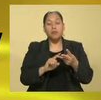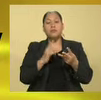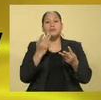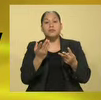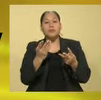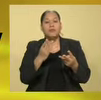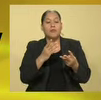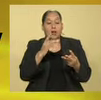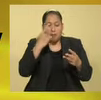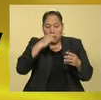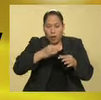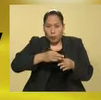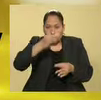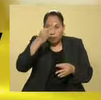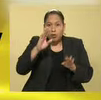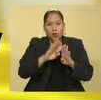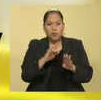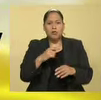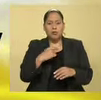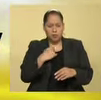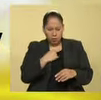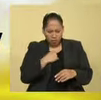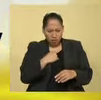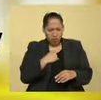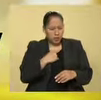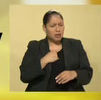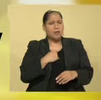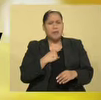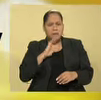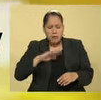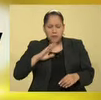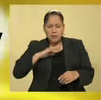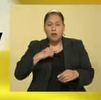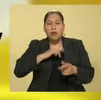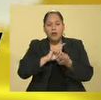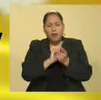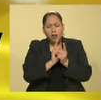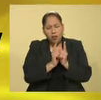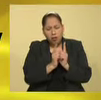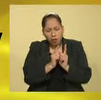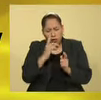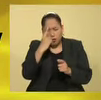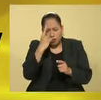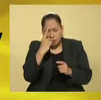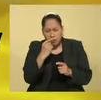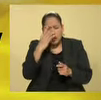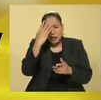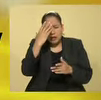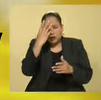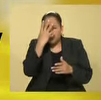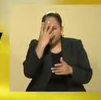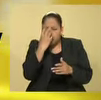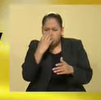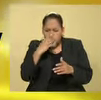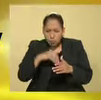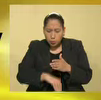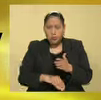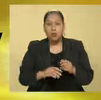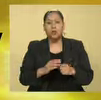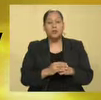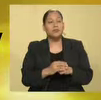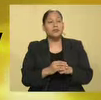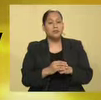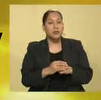de un autorrechazo que te somete en una depresión profunda, a no entender